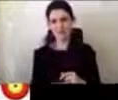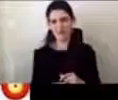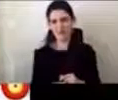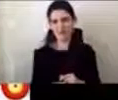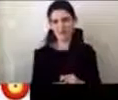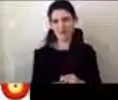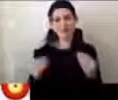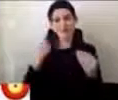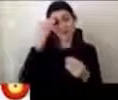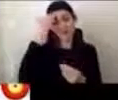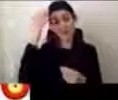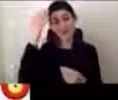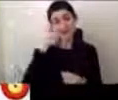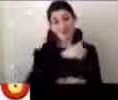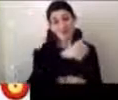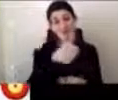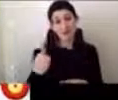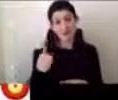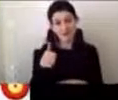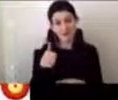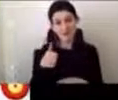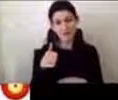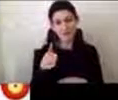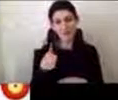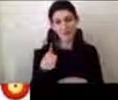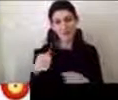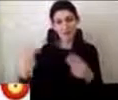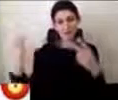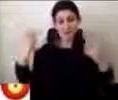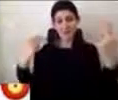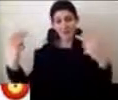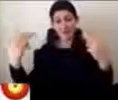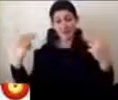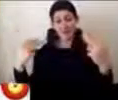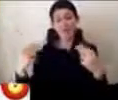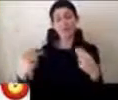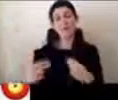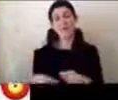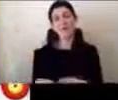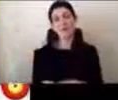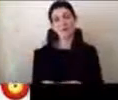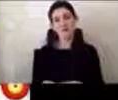Buenos días a todos los que nos están viendo en nuestro webinar.